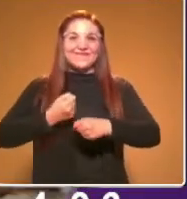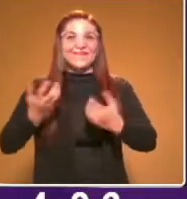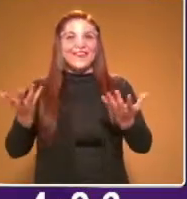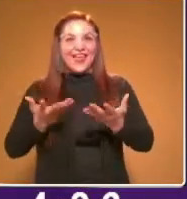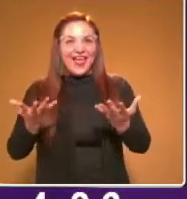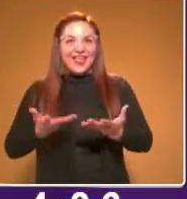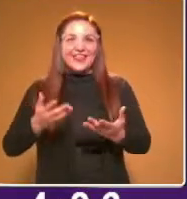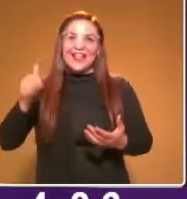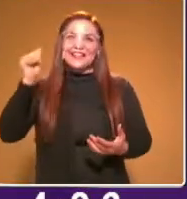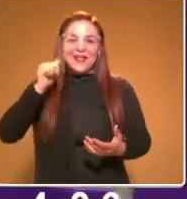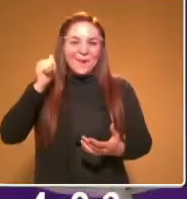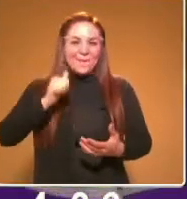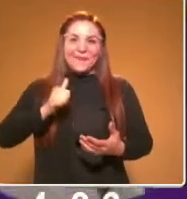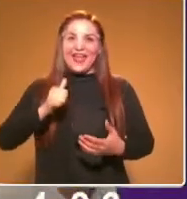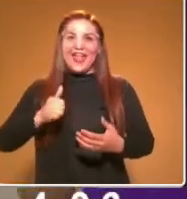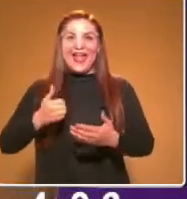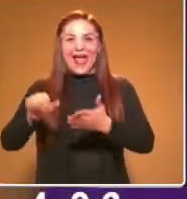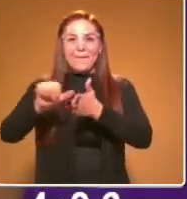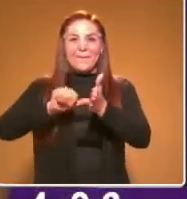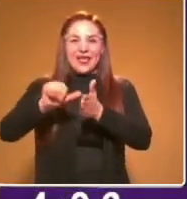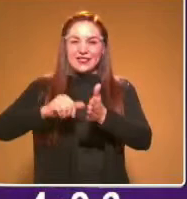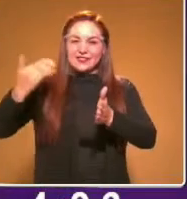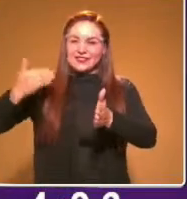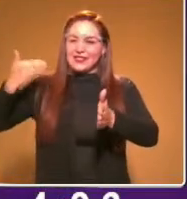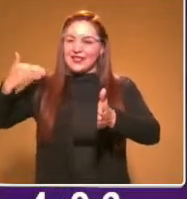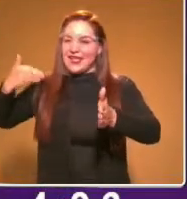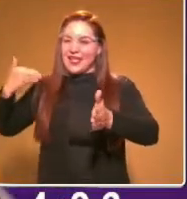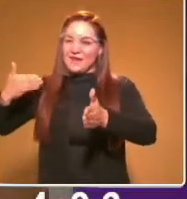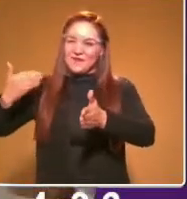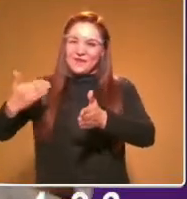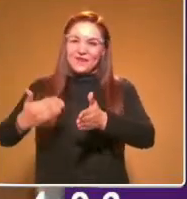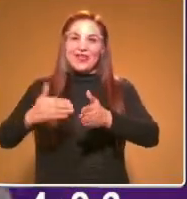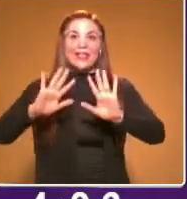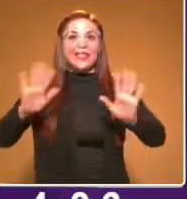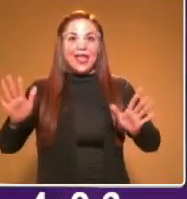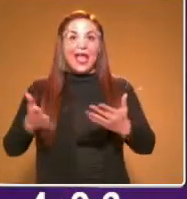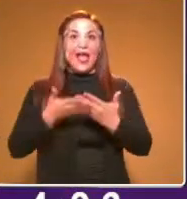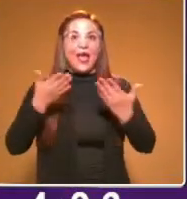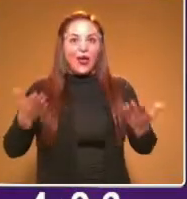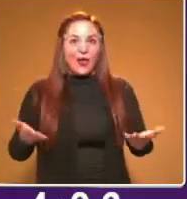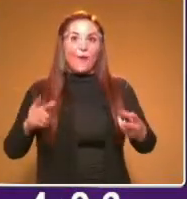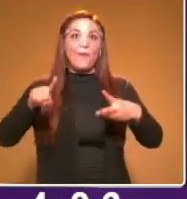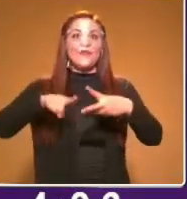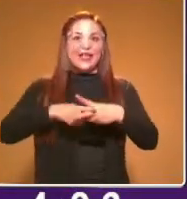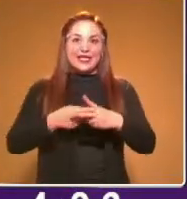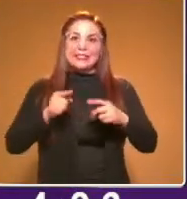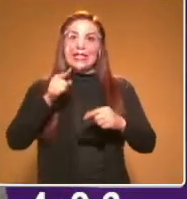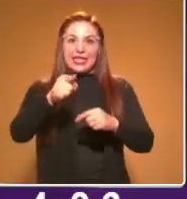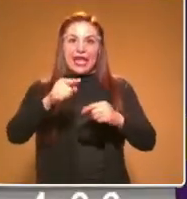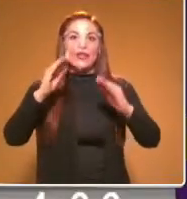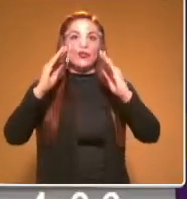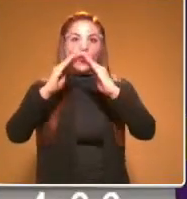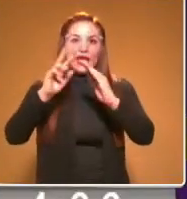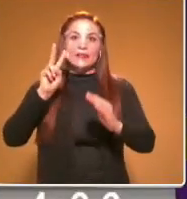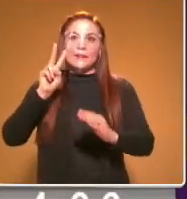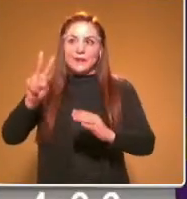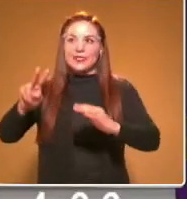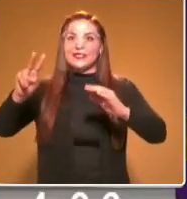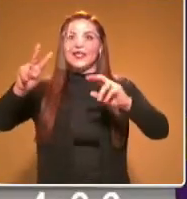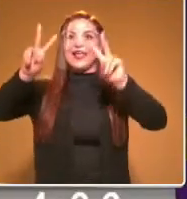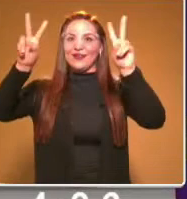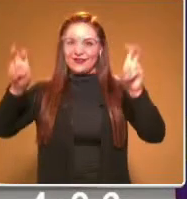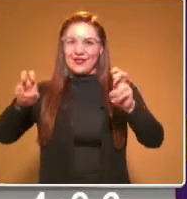de reforzamiento como de esas meses que ya habíamos trabajado de contenido, sino que vamos a estar trabajando conforme lo que tú viste en Aprende en